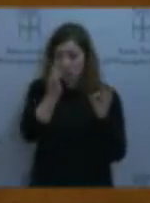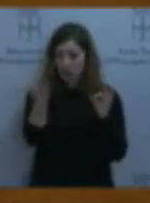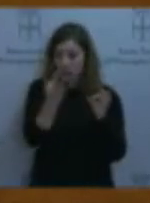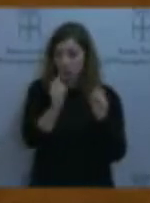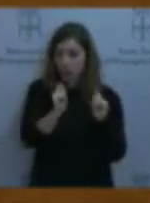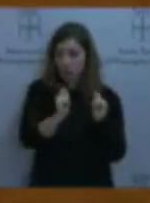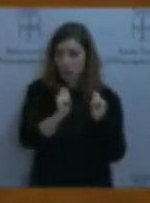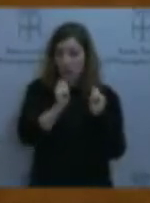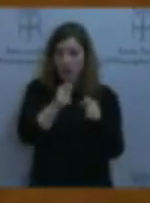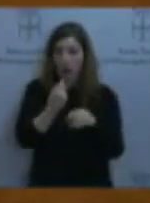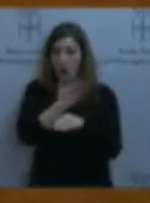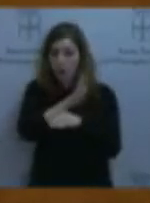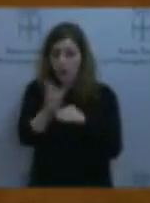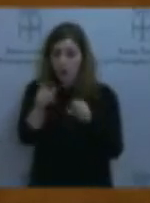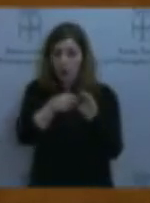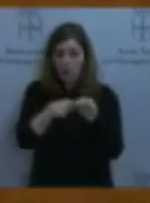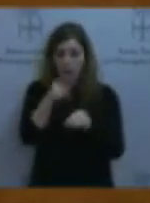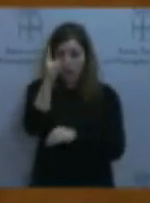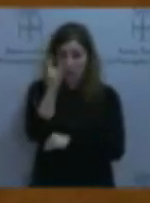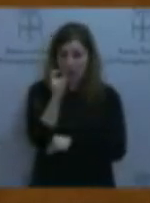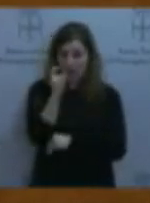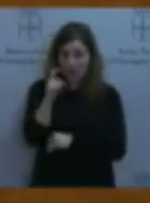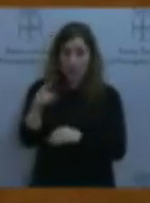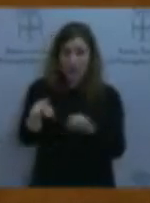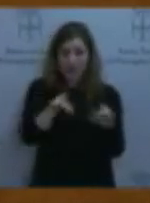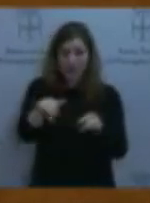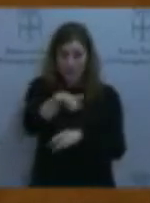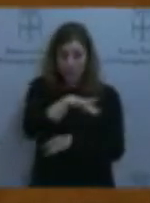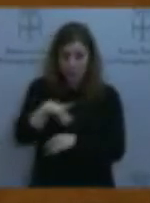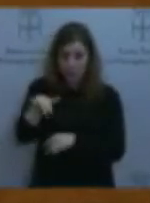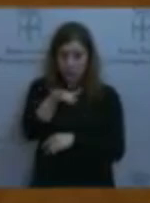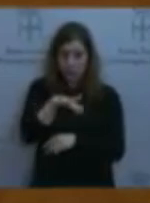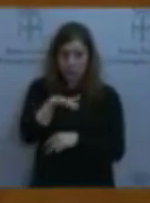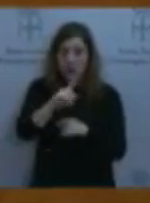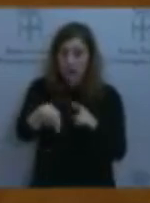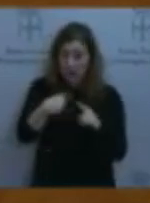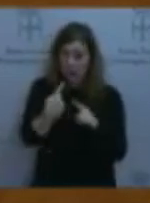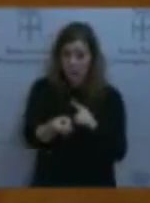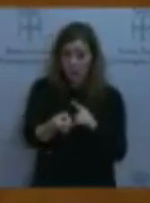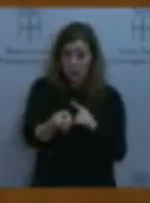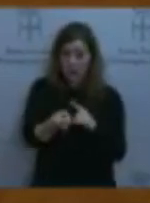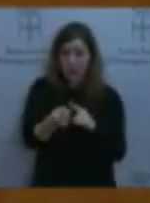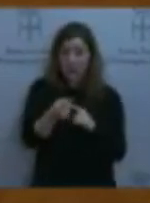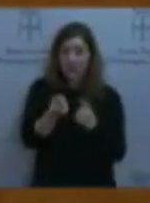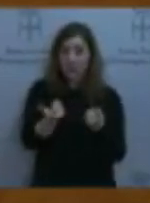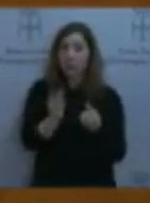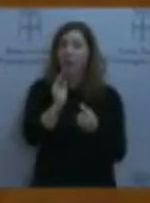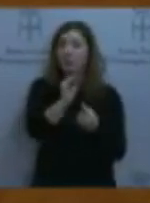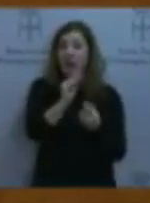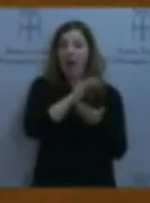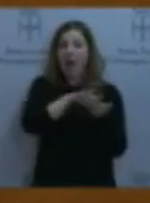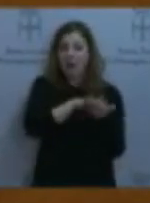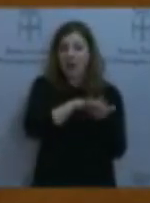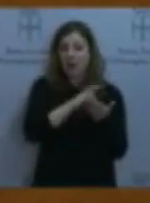estos territorios, y después chamar a los sindicatos a mesa de negociación sectorial